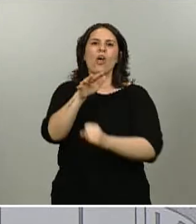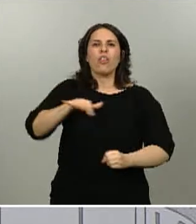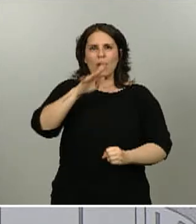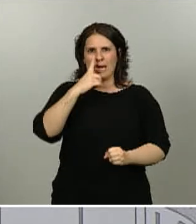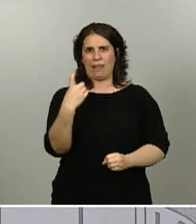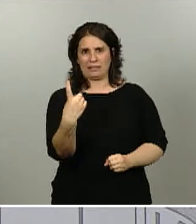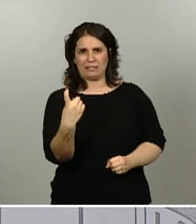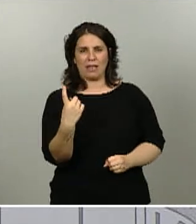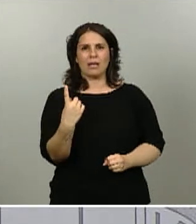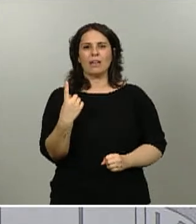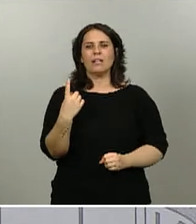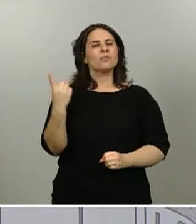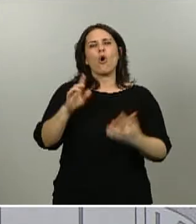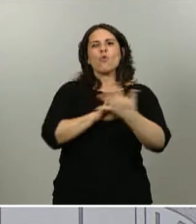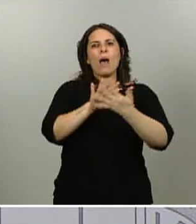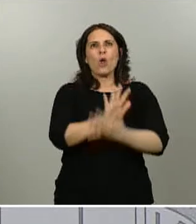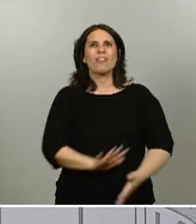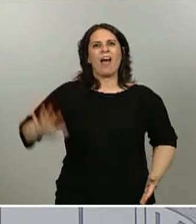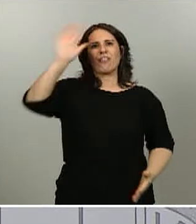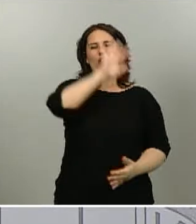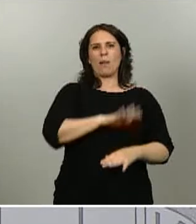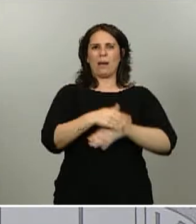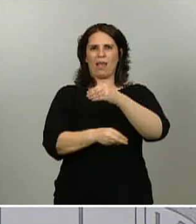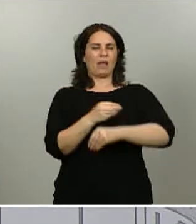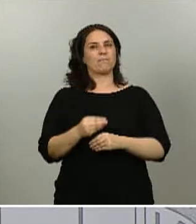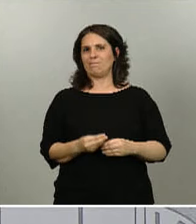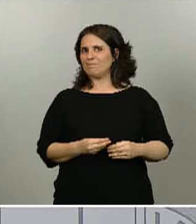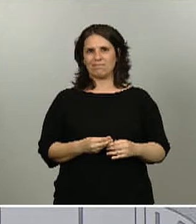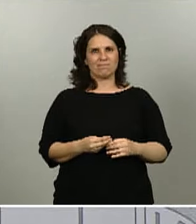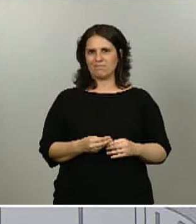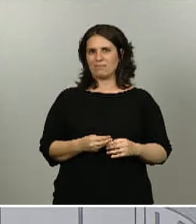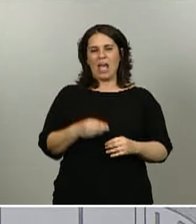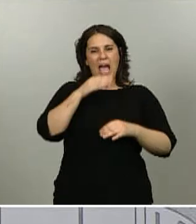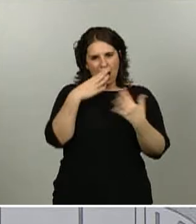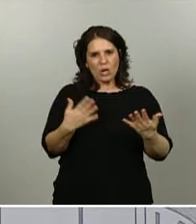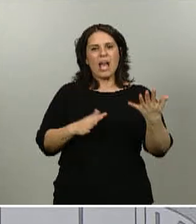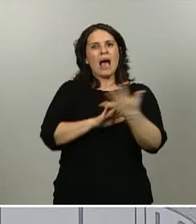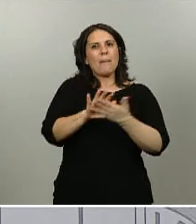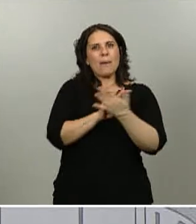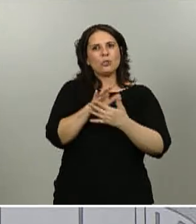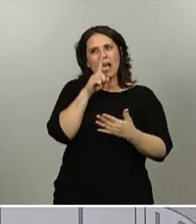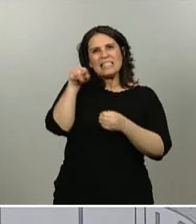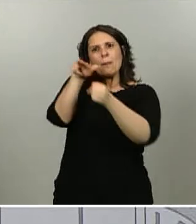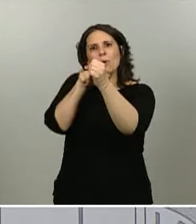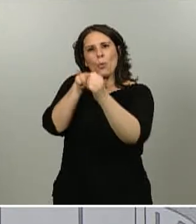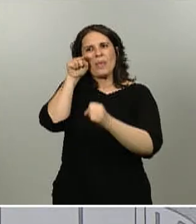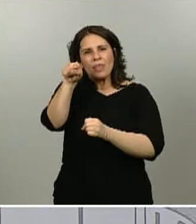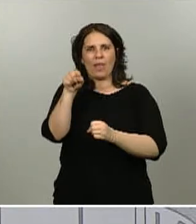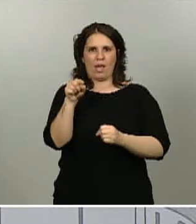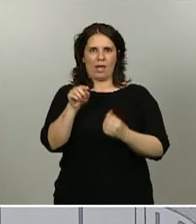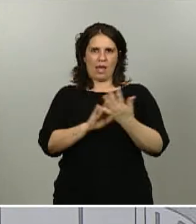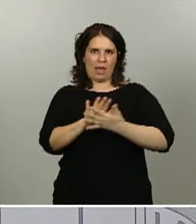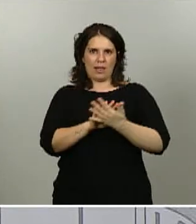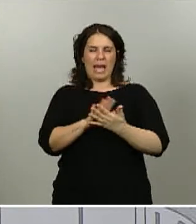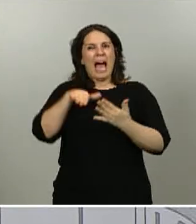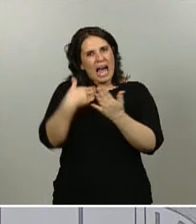del territorio nacional a la hora de actuar, ya no vamos a hablar incluso en muchos puntos de provincia, sino que podemos llegar a hablar de municipios